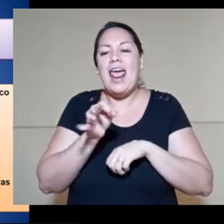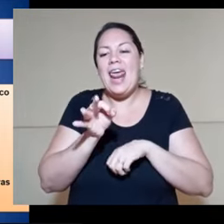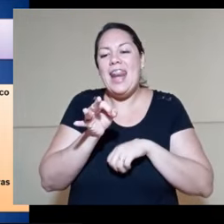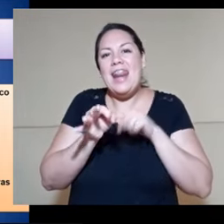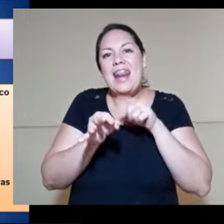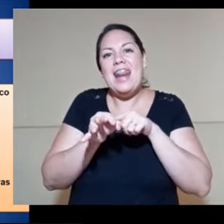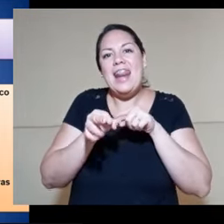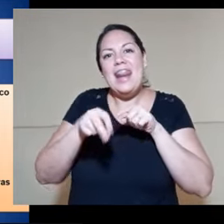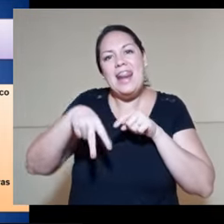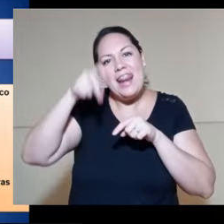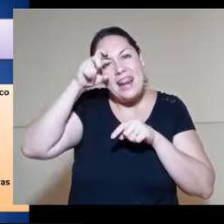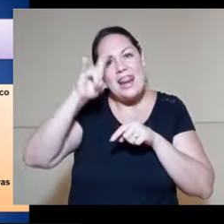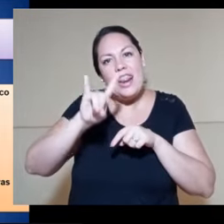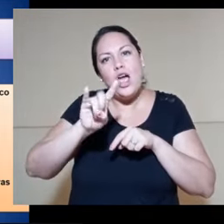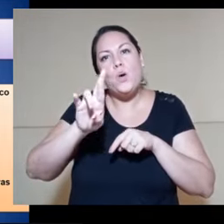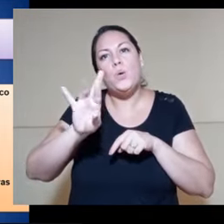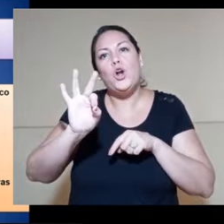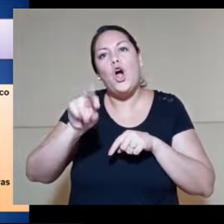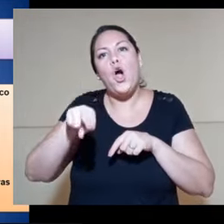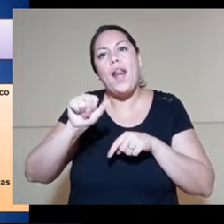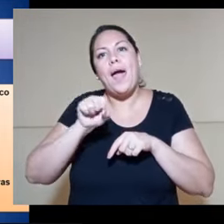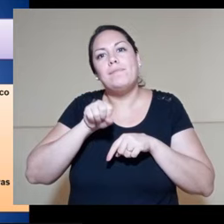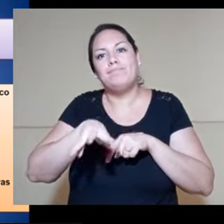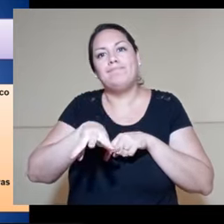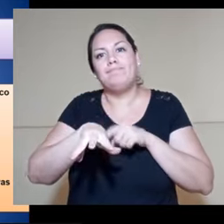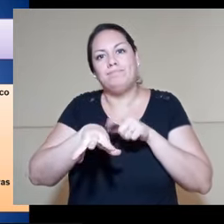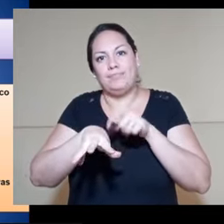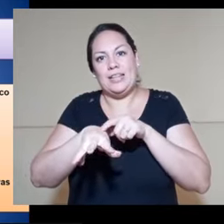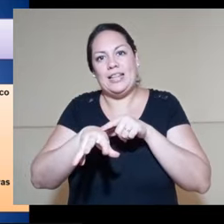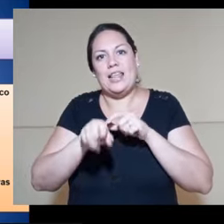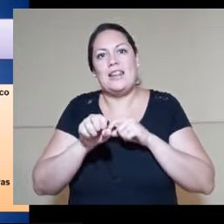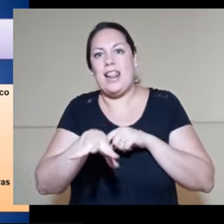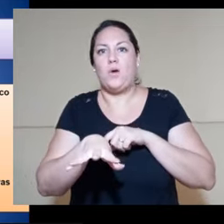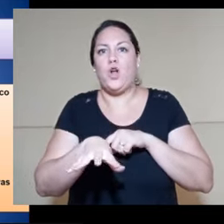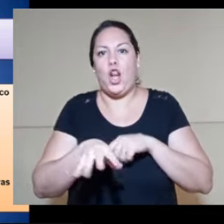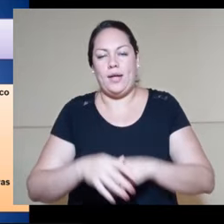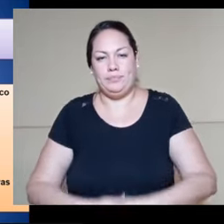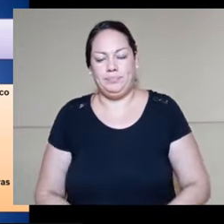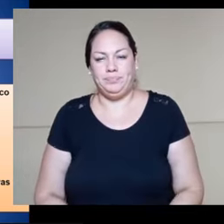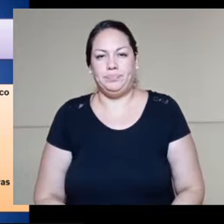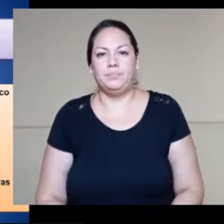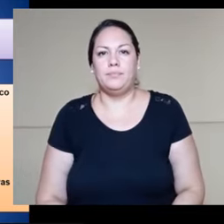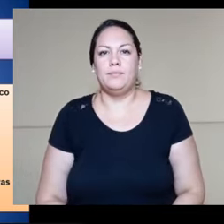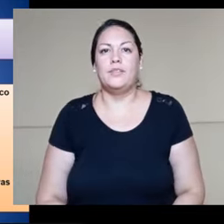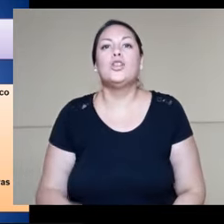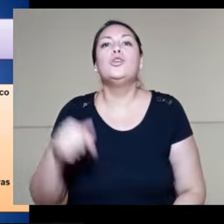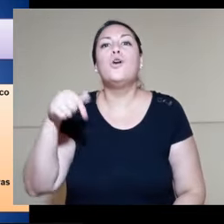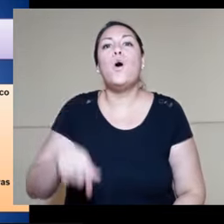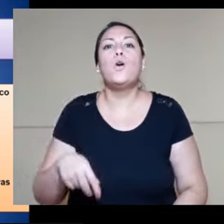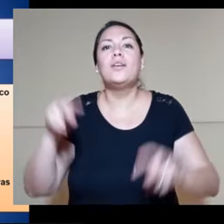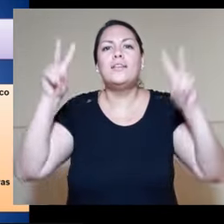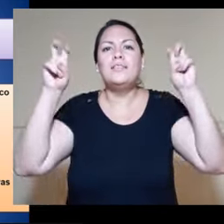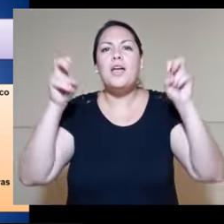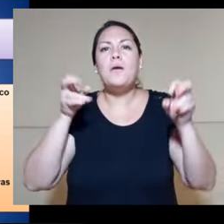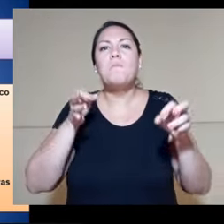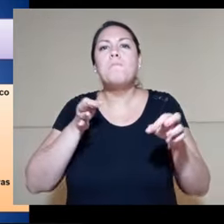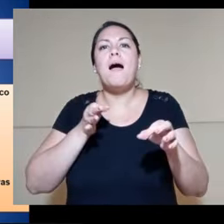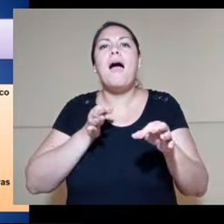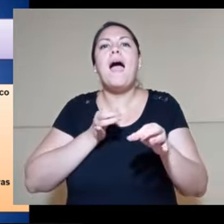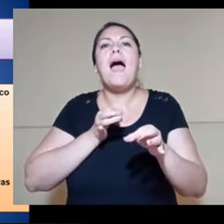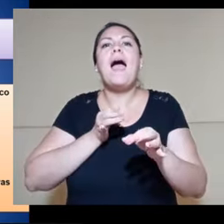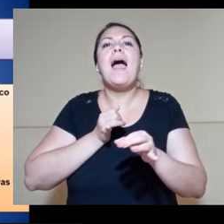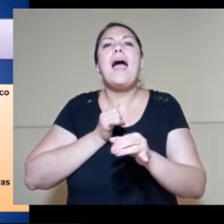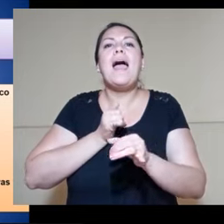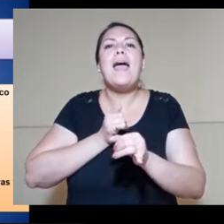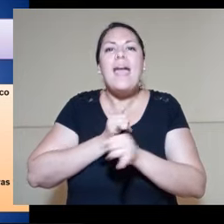la actividad que tiene la neurona en los distintos órganos que hemos estado viendo y que vamos a ver a lo largo del programa. En